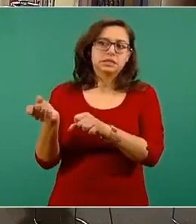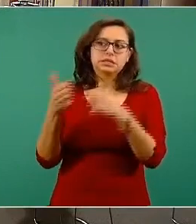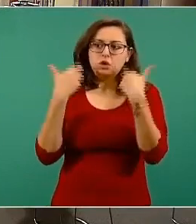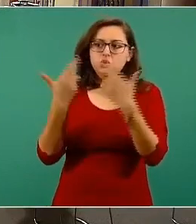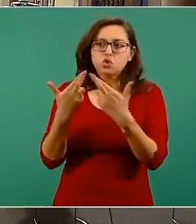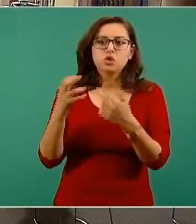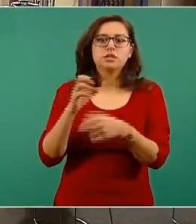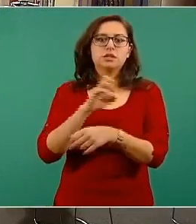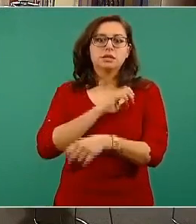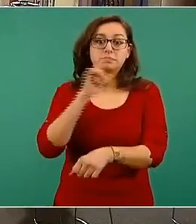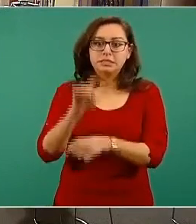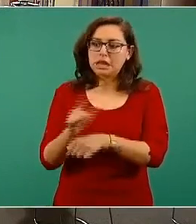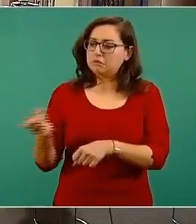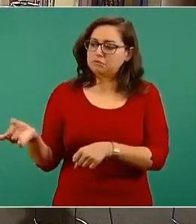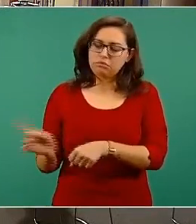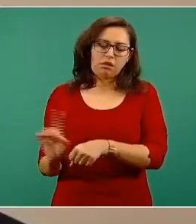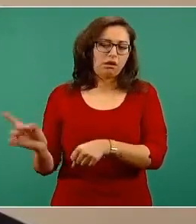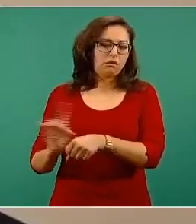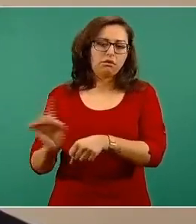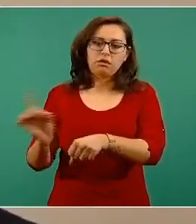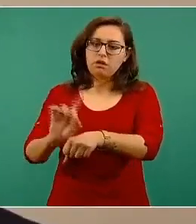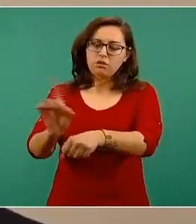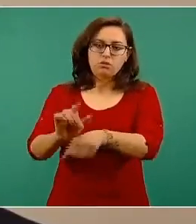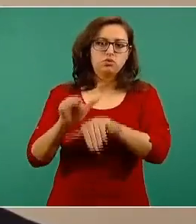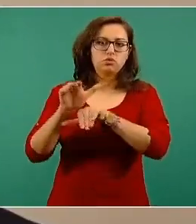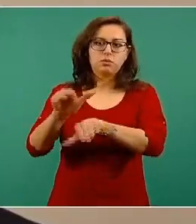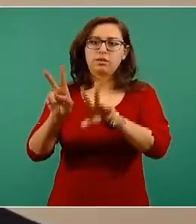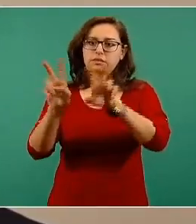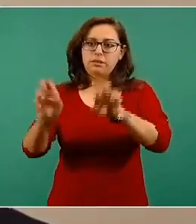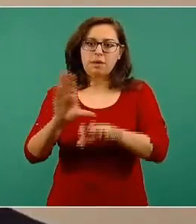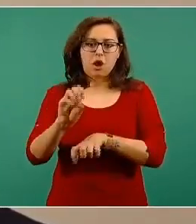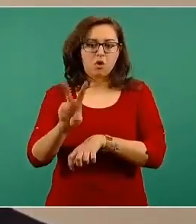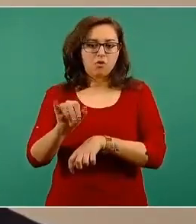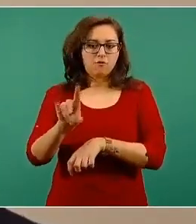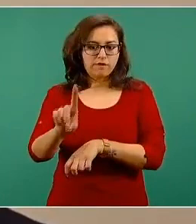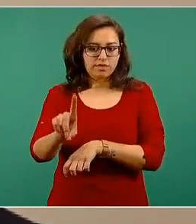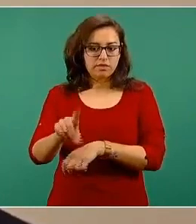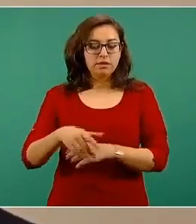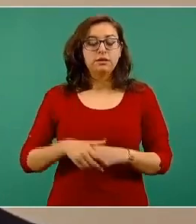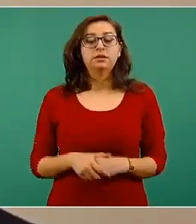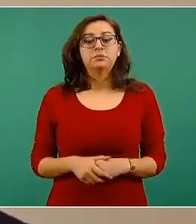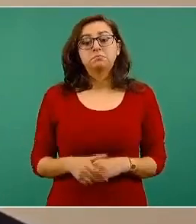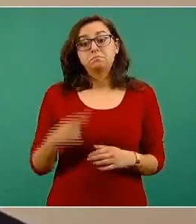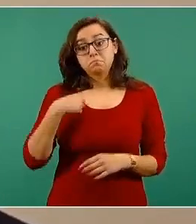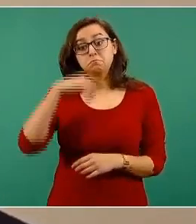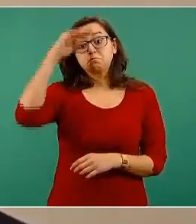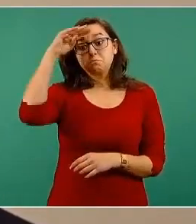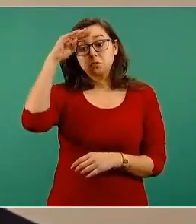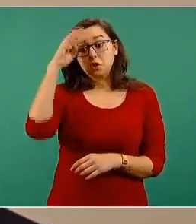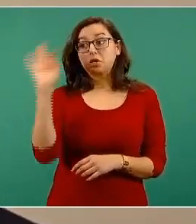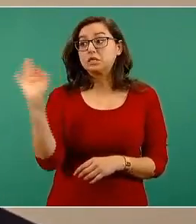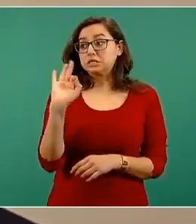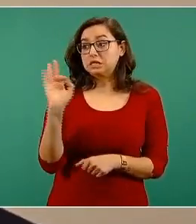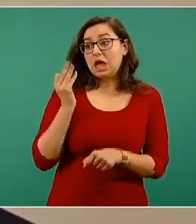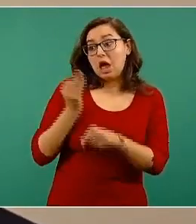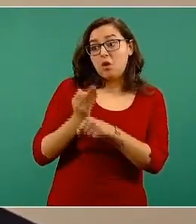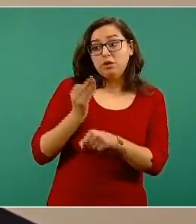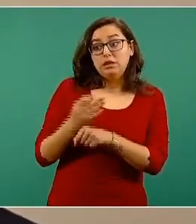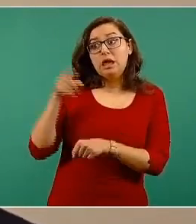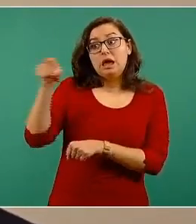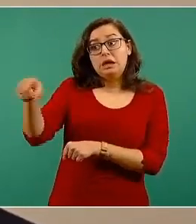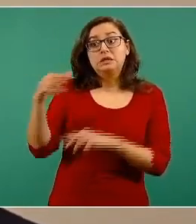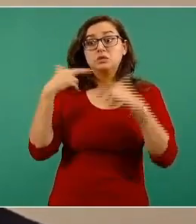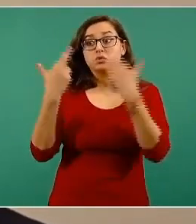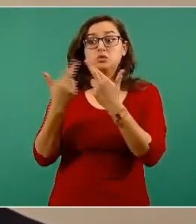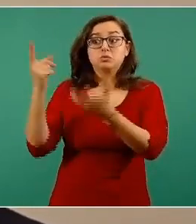grupos específicos de la respuesta ante el COVID. Entonces, es posible que en este momento estén ya tocando estos acuerdos,